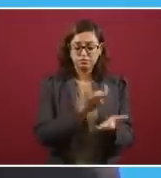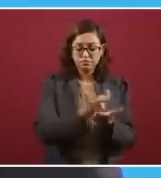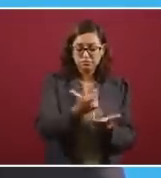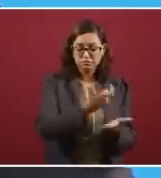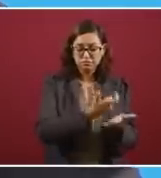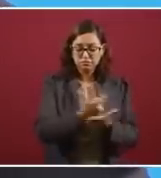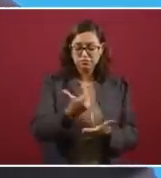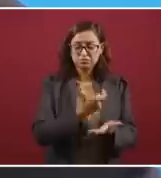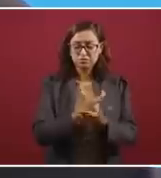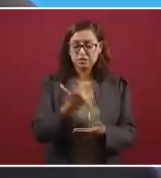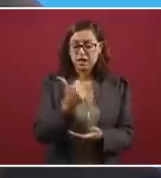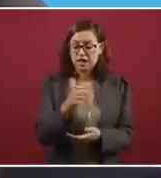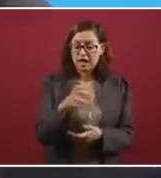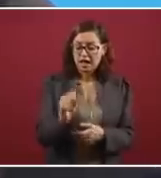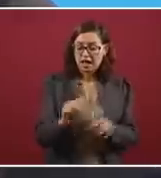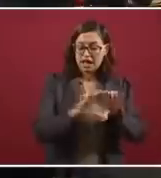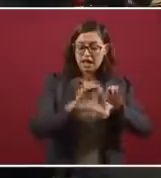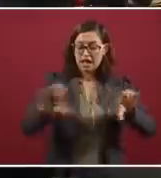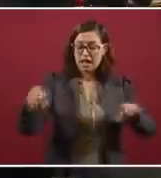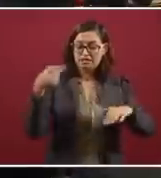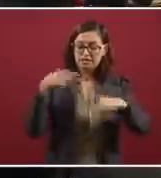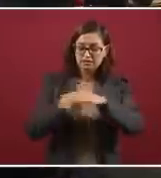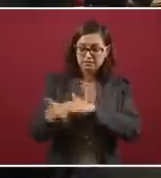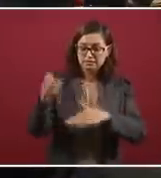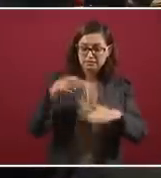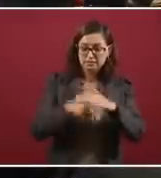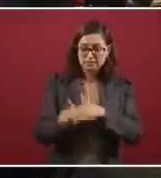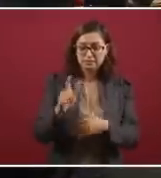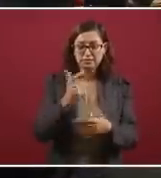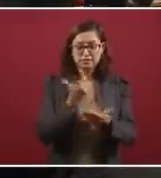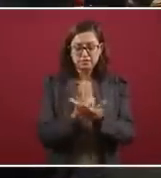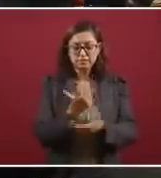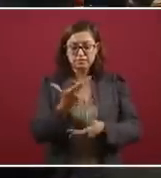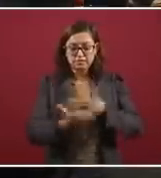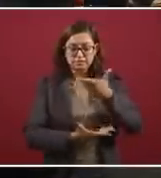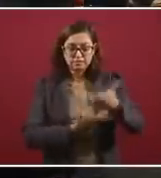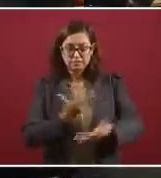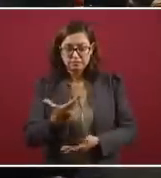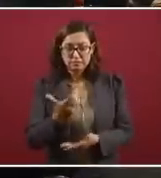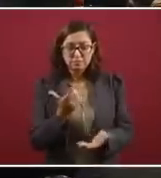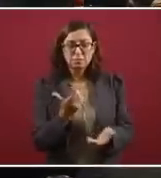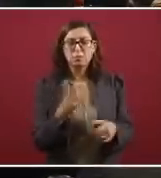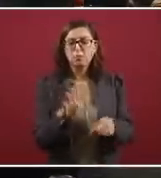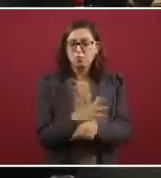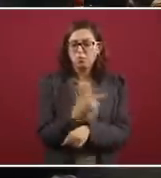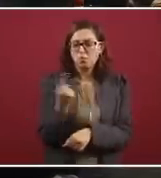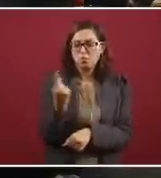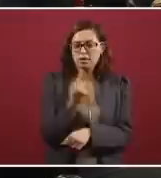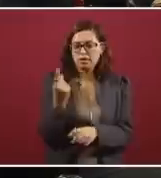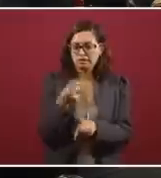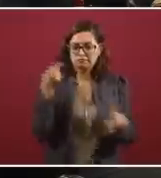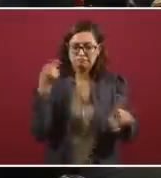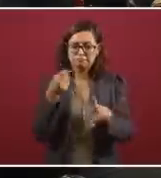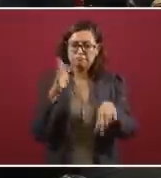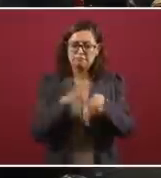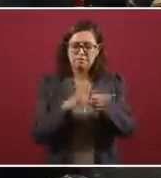tarifas de servicio de transporte de gas, de tarifas de servicio, insisto, porque era el punto central de